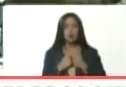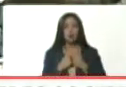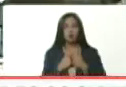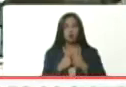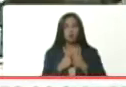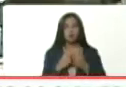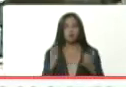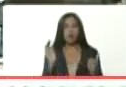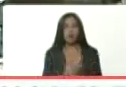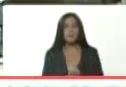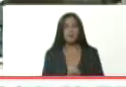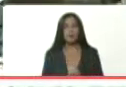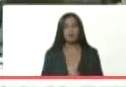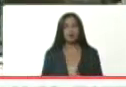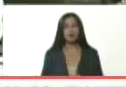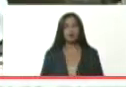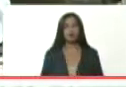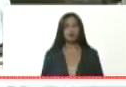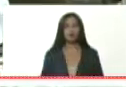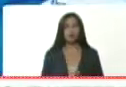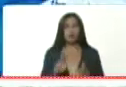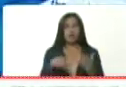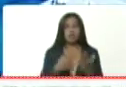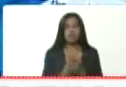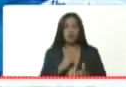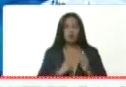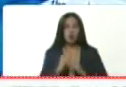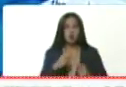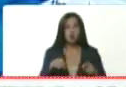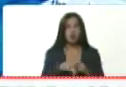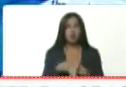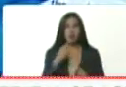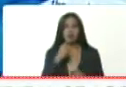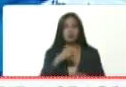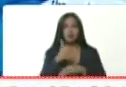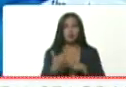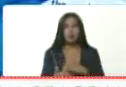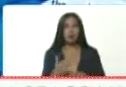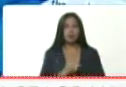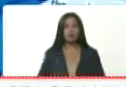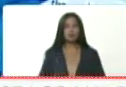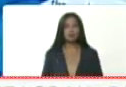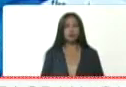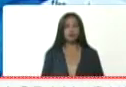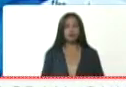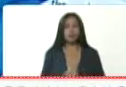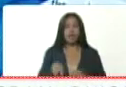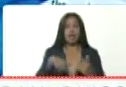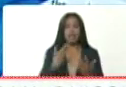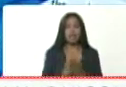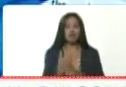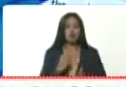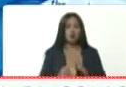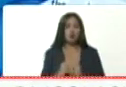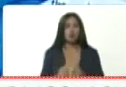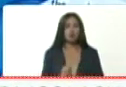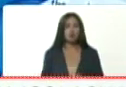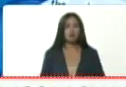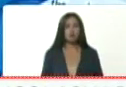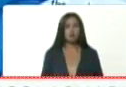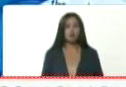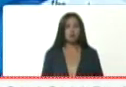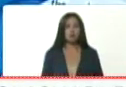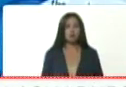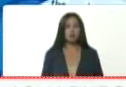compañeros cayendo y corriendo como dice el programa cayendo y corriendo aquí va